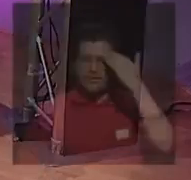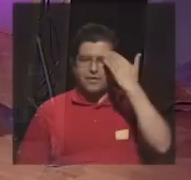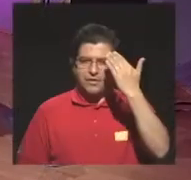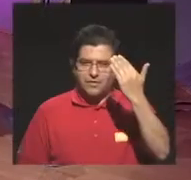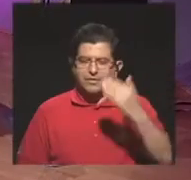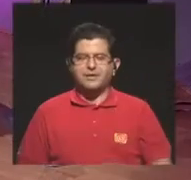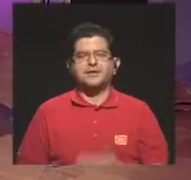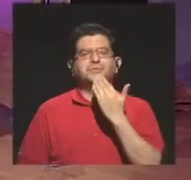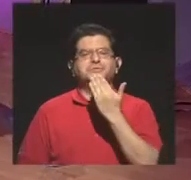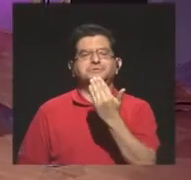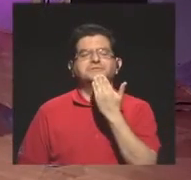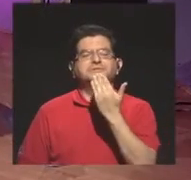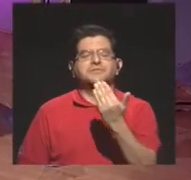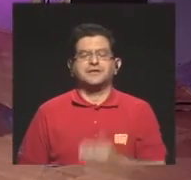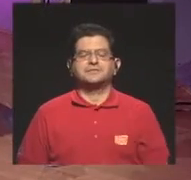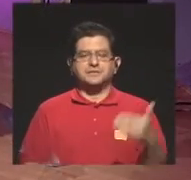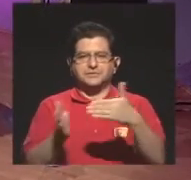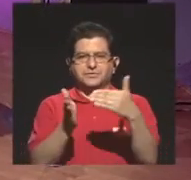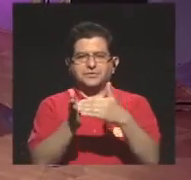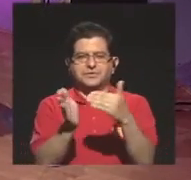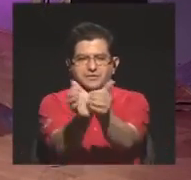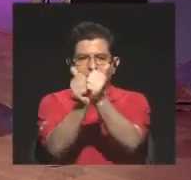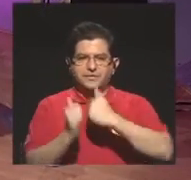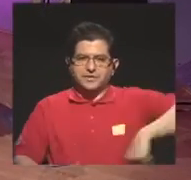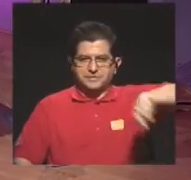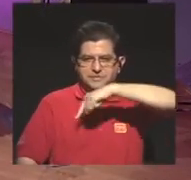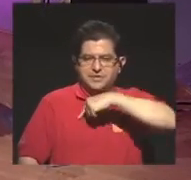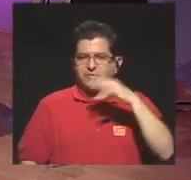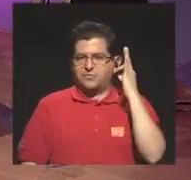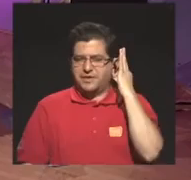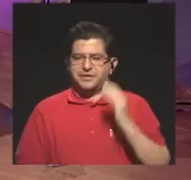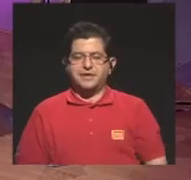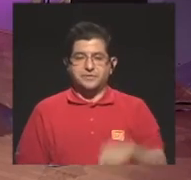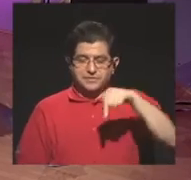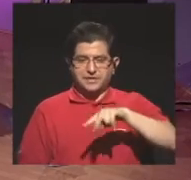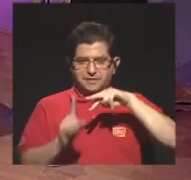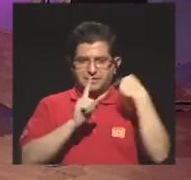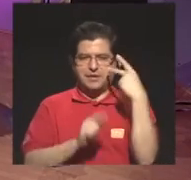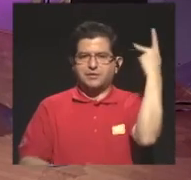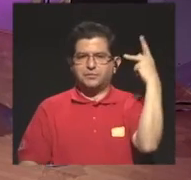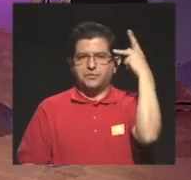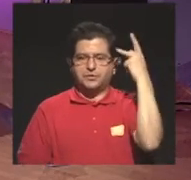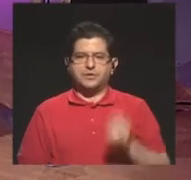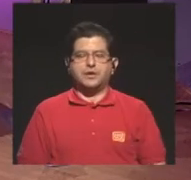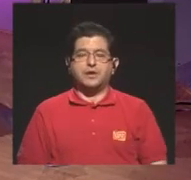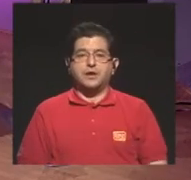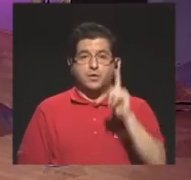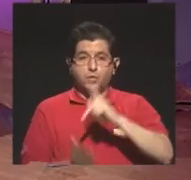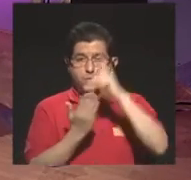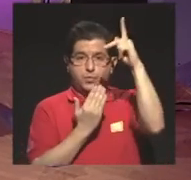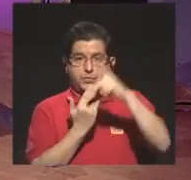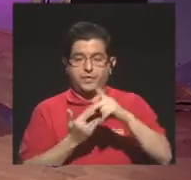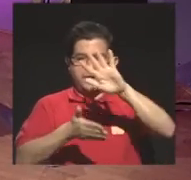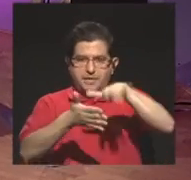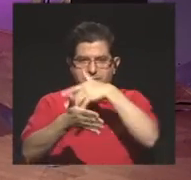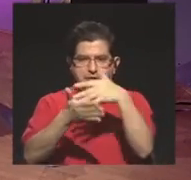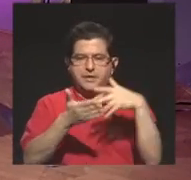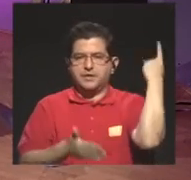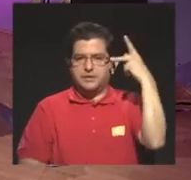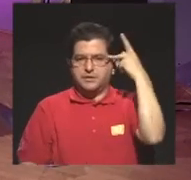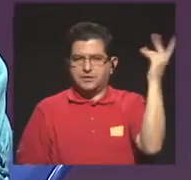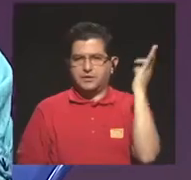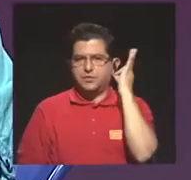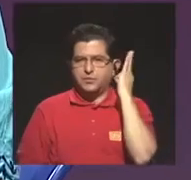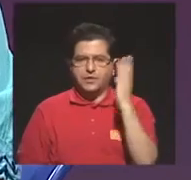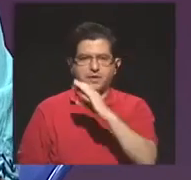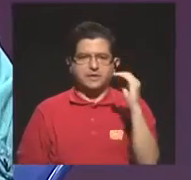Hola, muchas gracias por estar de nuevo con nosotras en Miradas Políticas, una coproducción de la Agenda Política de